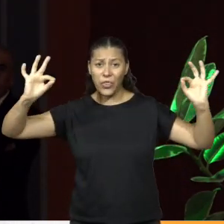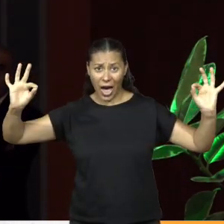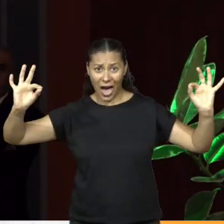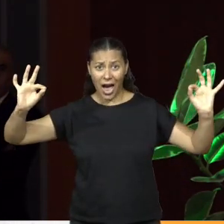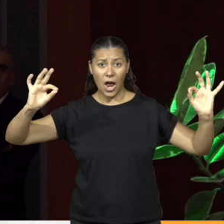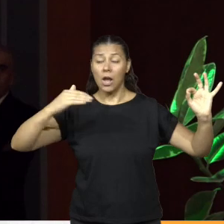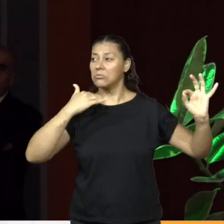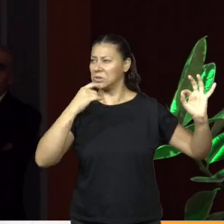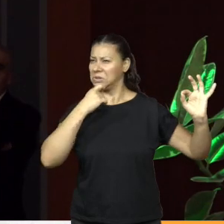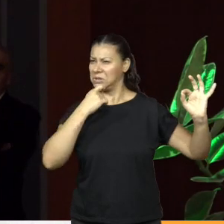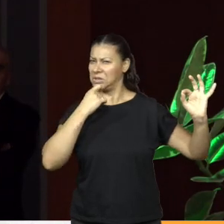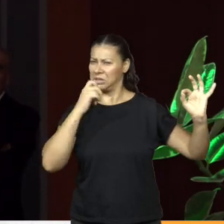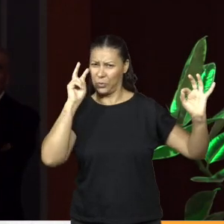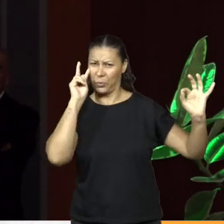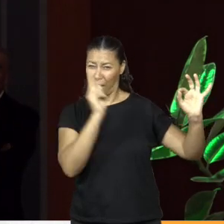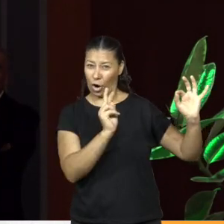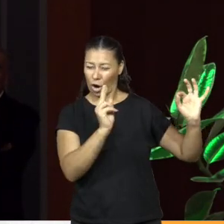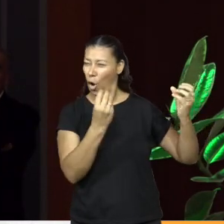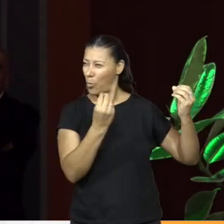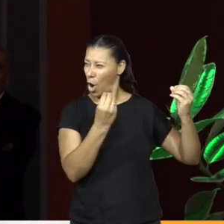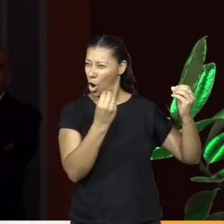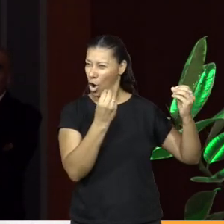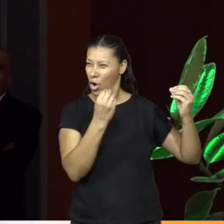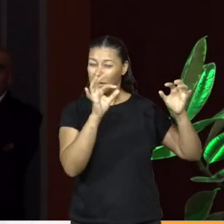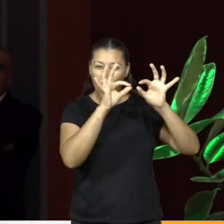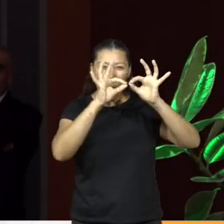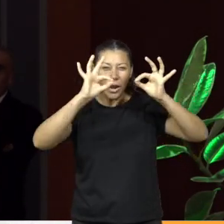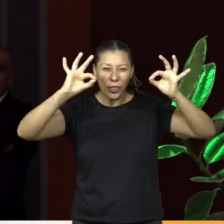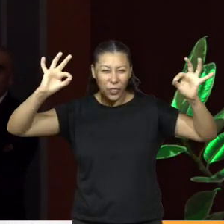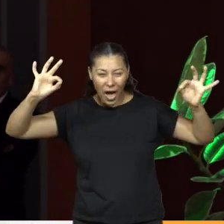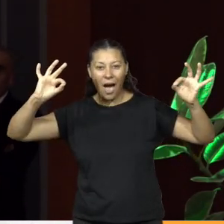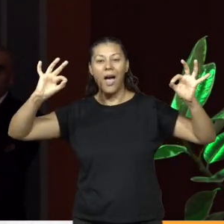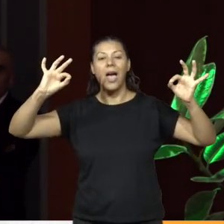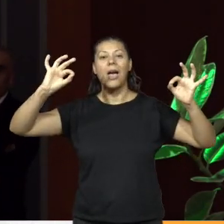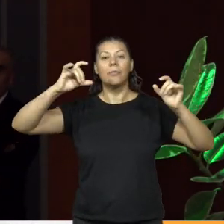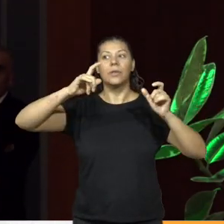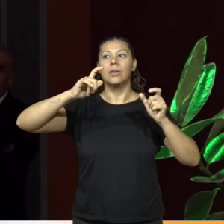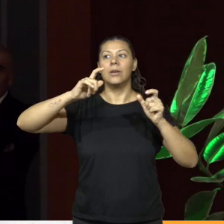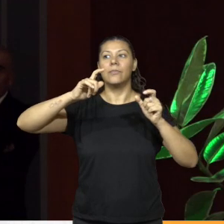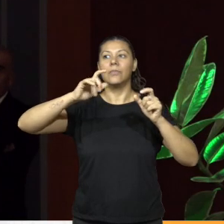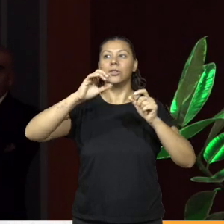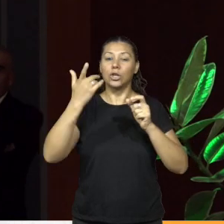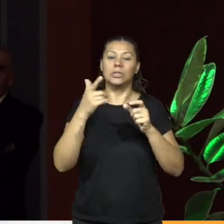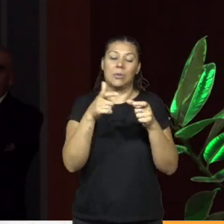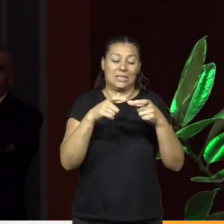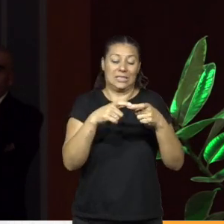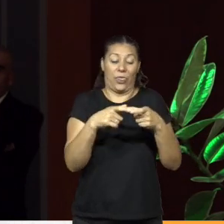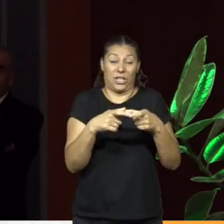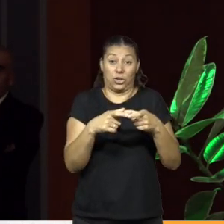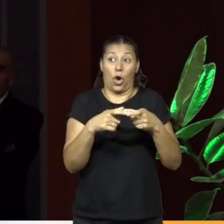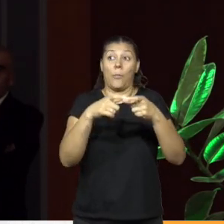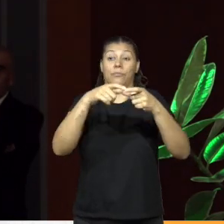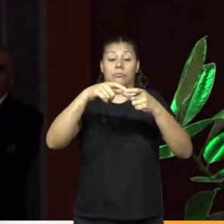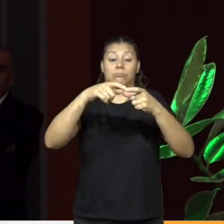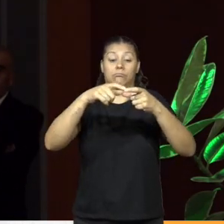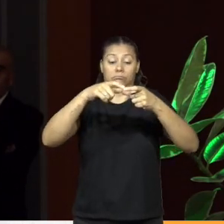si alcanzaron a ver un poco bien cómo era, y lo que simplemente es que se introduce ese disco de Secchi y